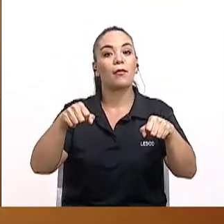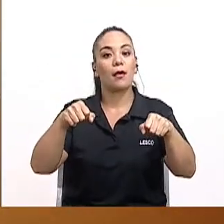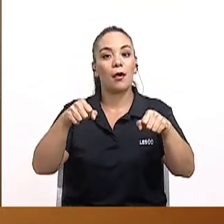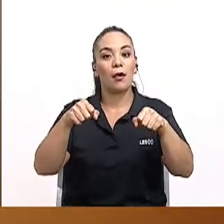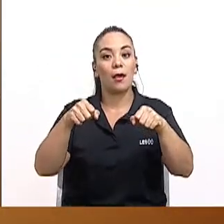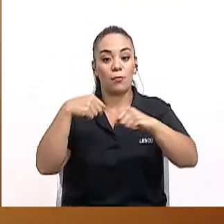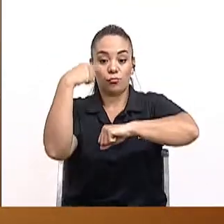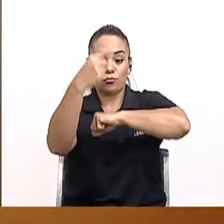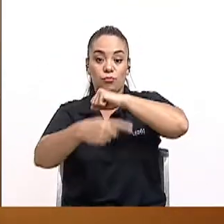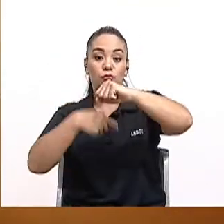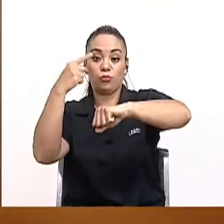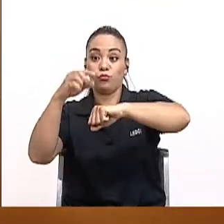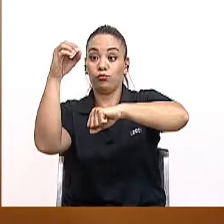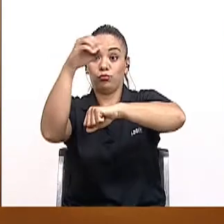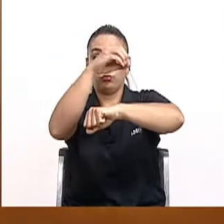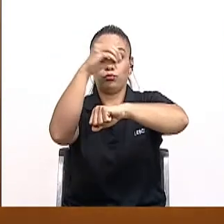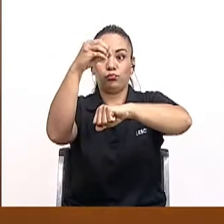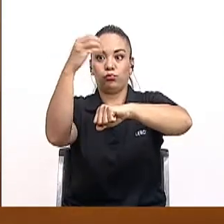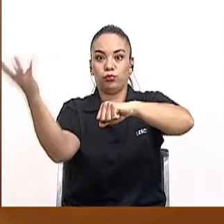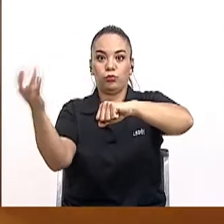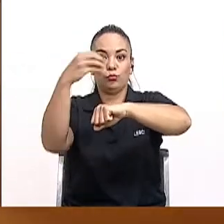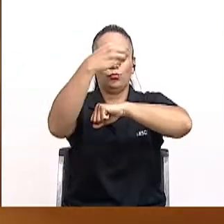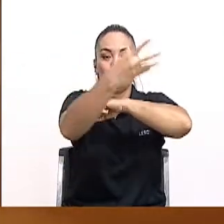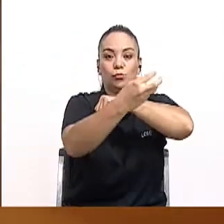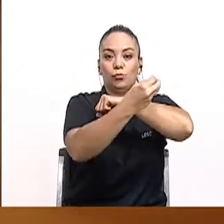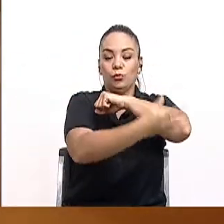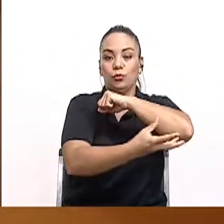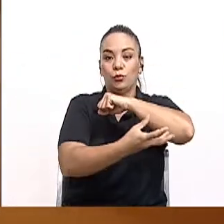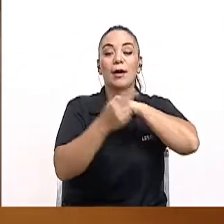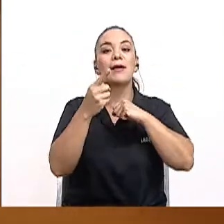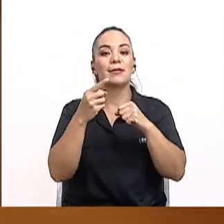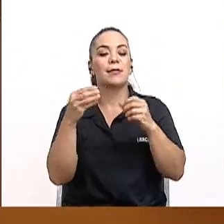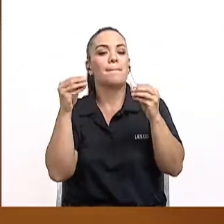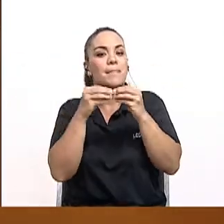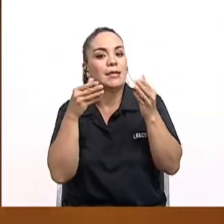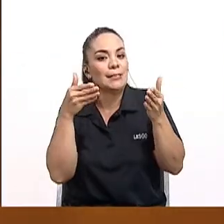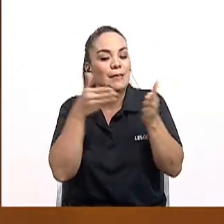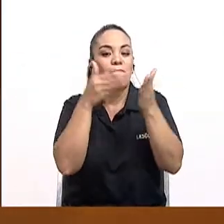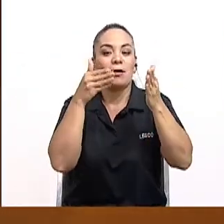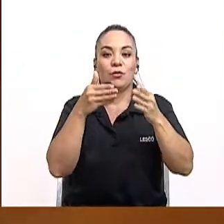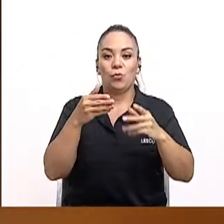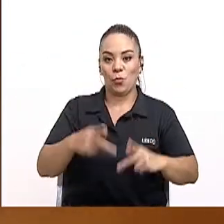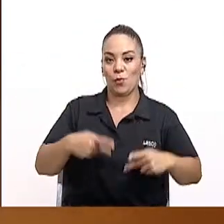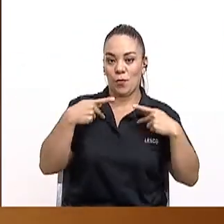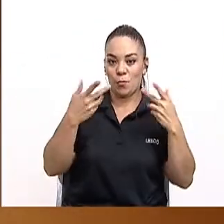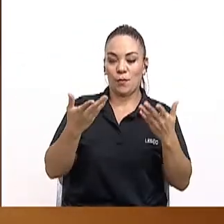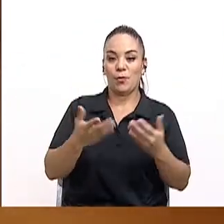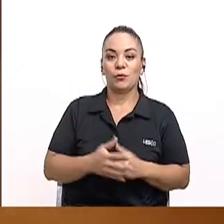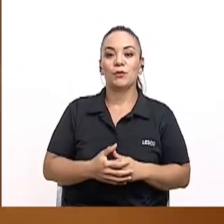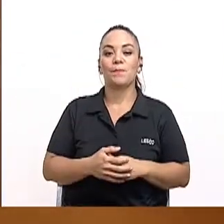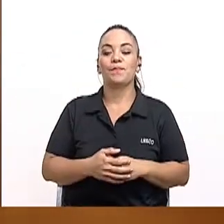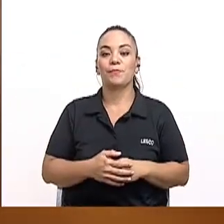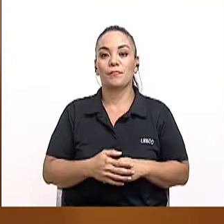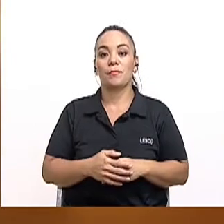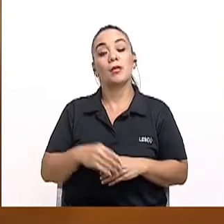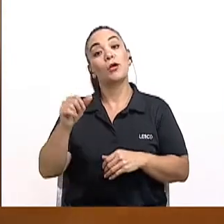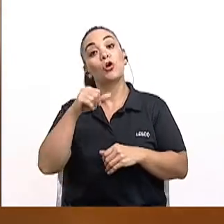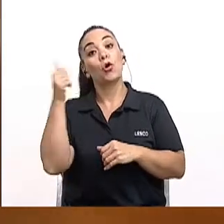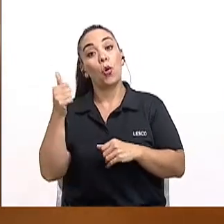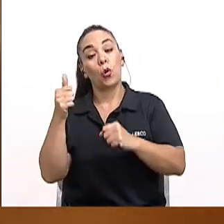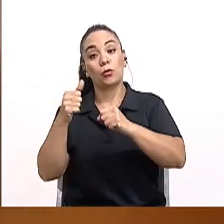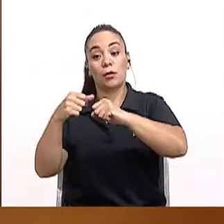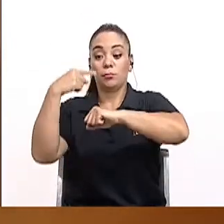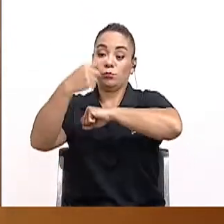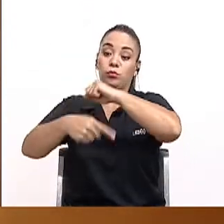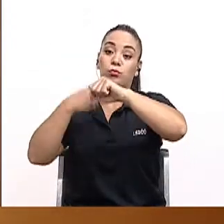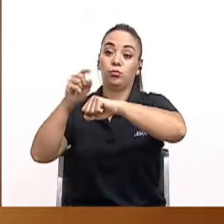electrones en un átomo. Y son las que causan mayor efecto, por ejemplo, en los seres vivos. Y también radiaciones no ionizantes, eso de